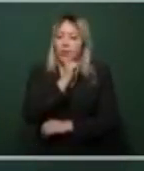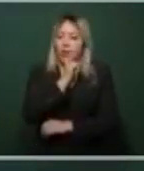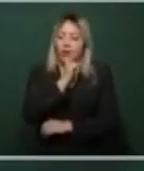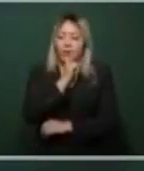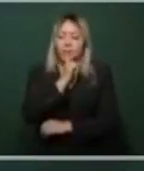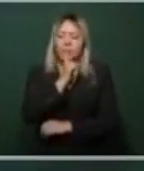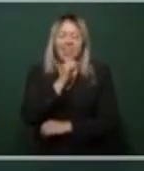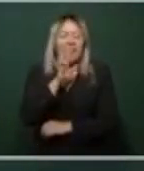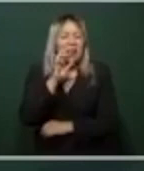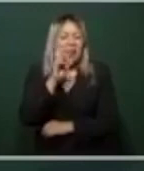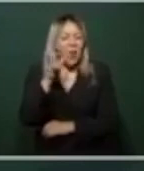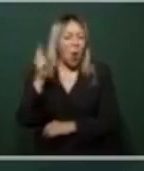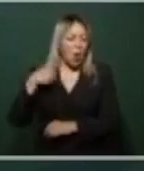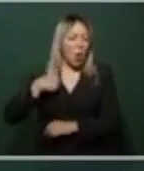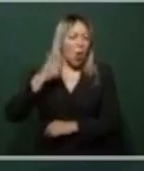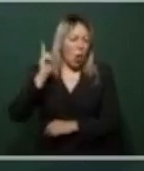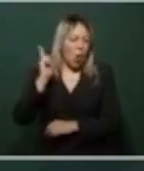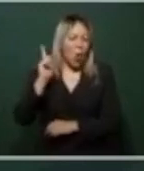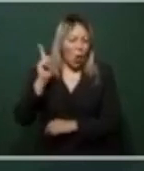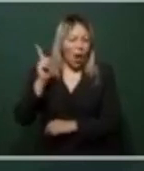Le conviene